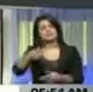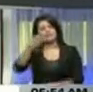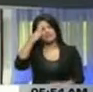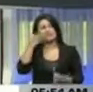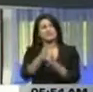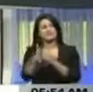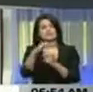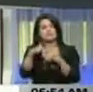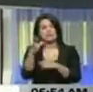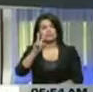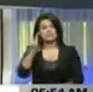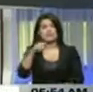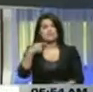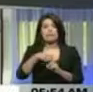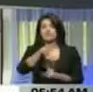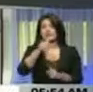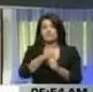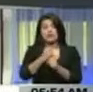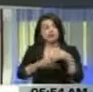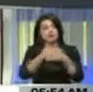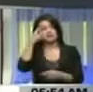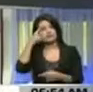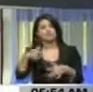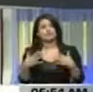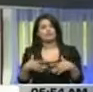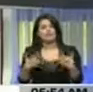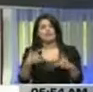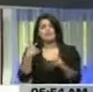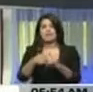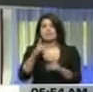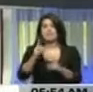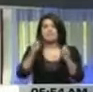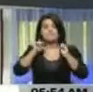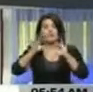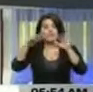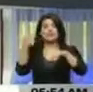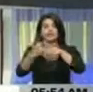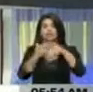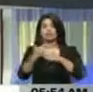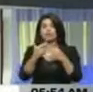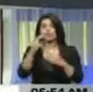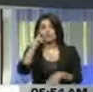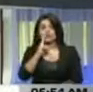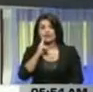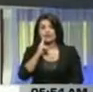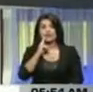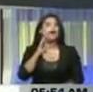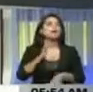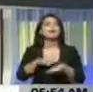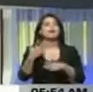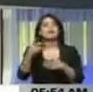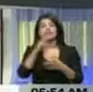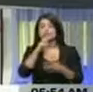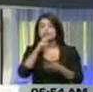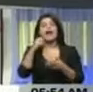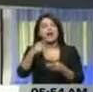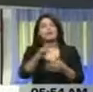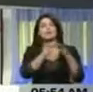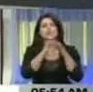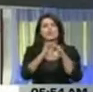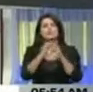gente trabajando diariamente, disfrutando de las maravillas de la revolución bolivariana. Frente a las dificultades, bueno, ahí está la